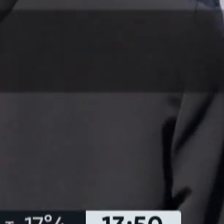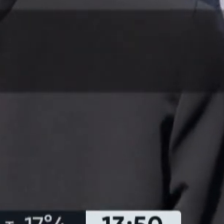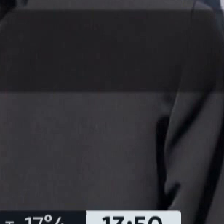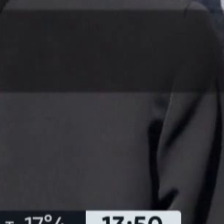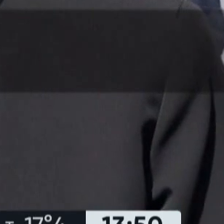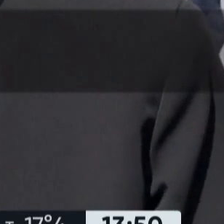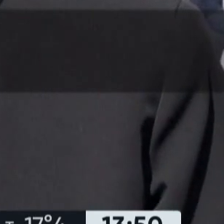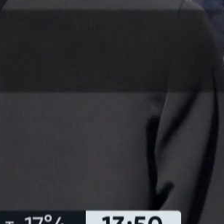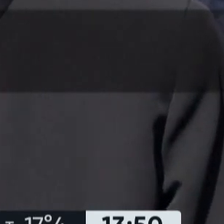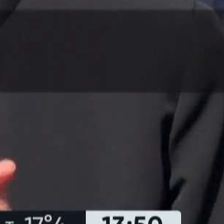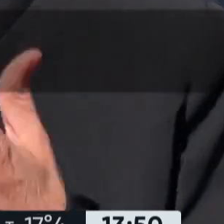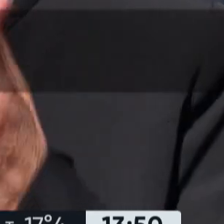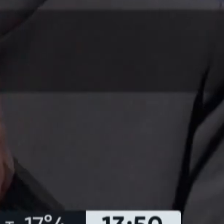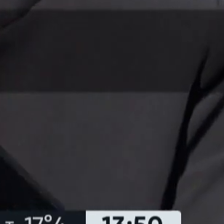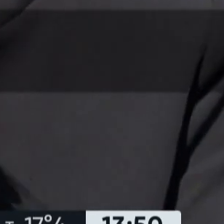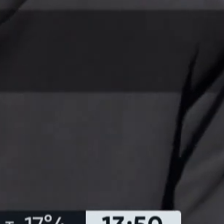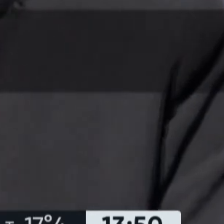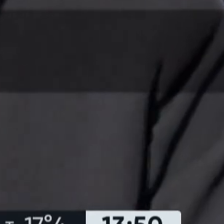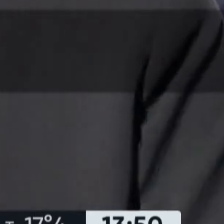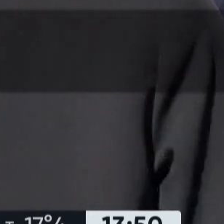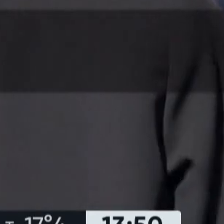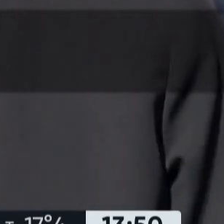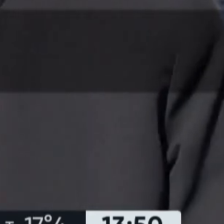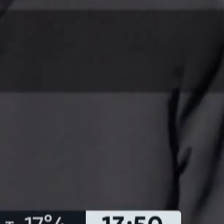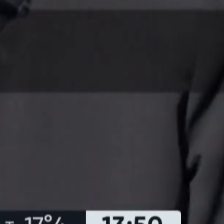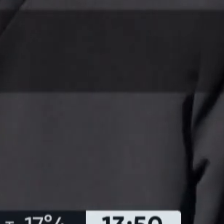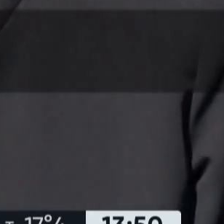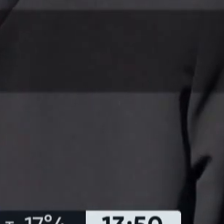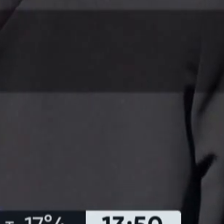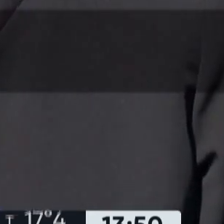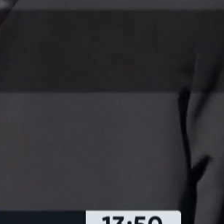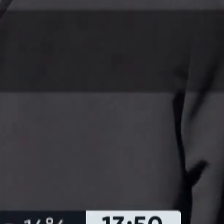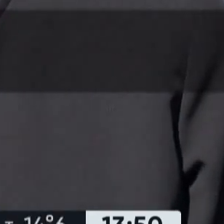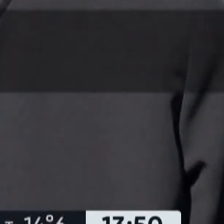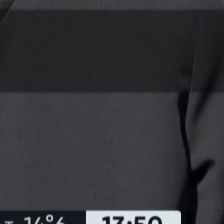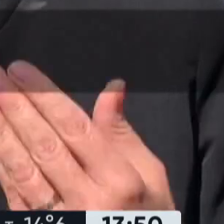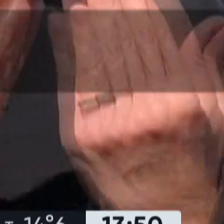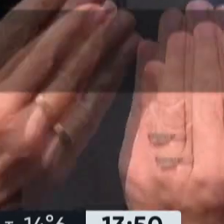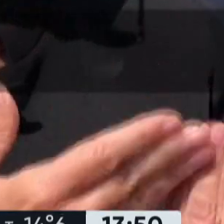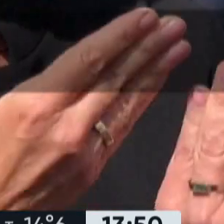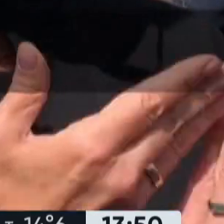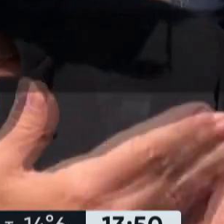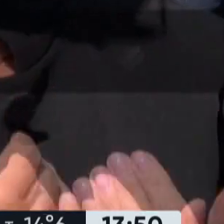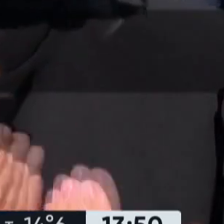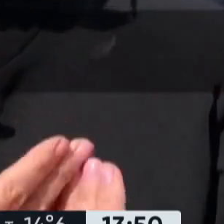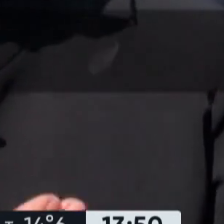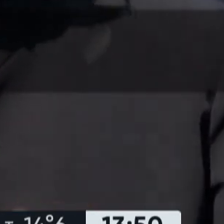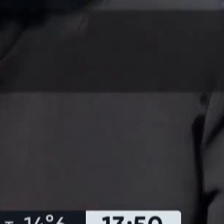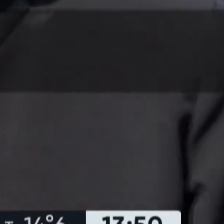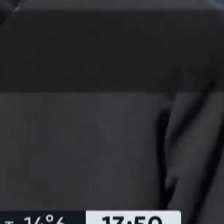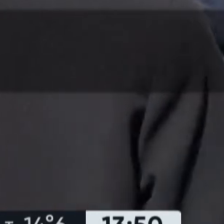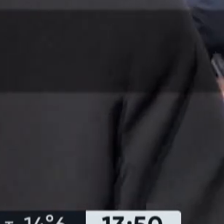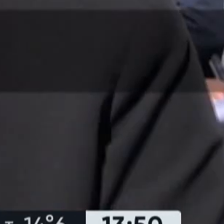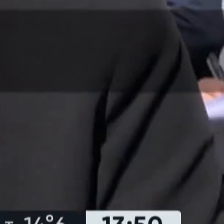à voter pour la majorité présidentielle. Ensuite, on constate qu'il y a quelques dizaines de circonscriptions où on a un candidat du